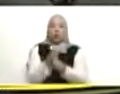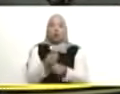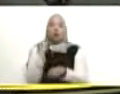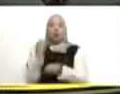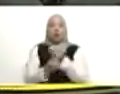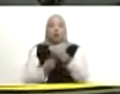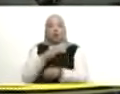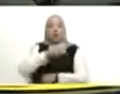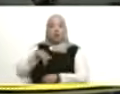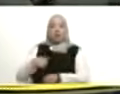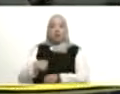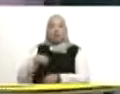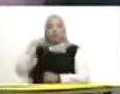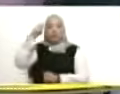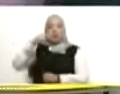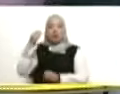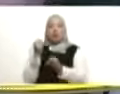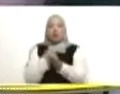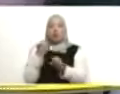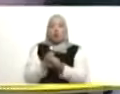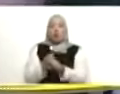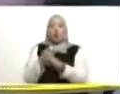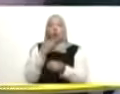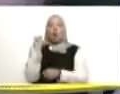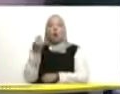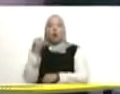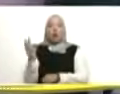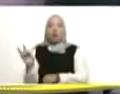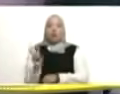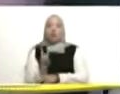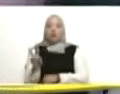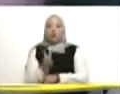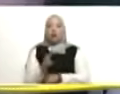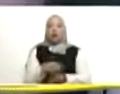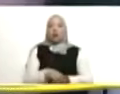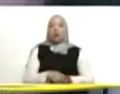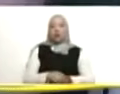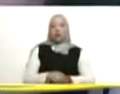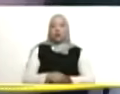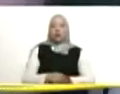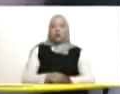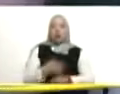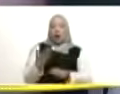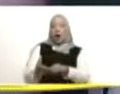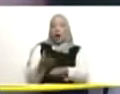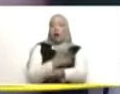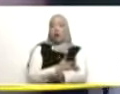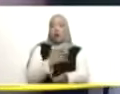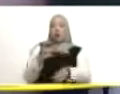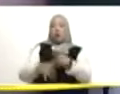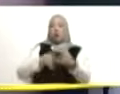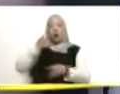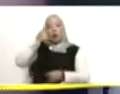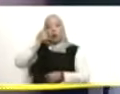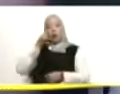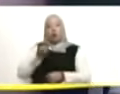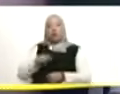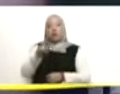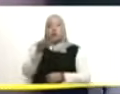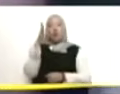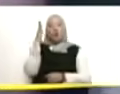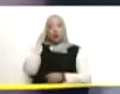habilidad audiovisual, narrativa de los jóvenes venezolanos que hoy hacen arte a través de sus teléfonos y que también tiene que